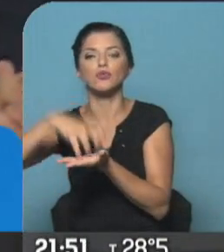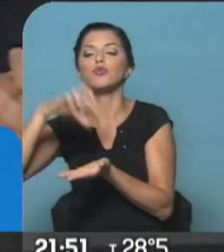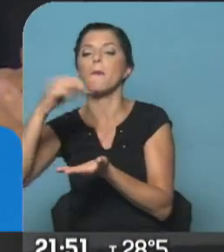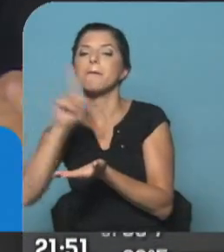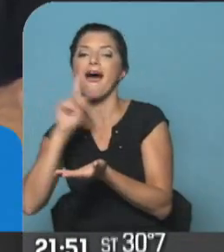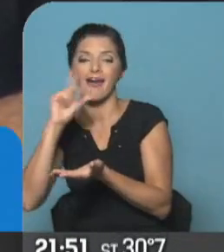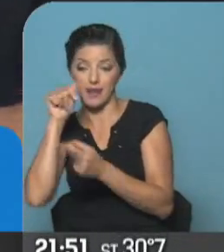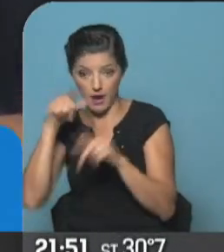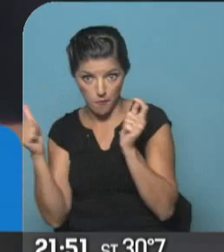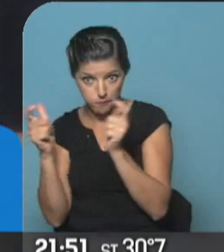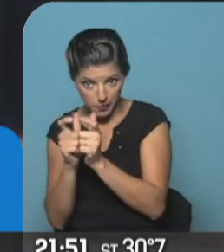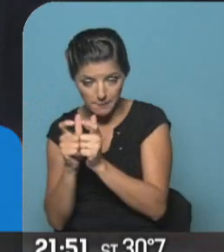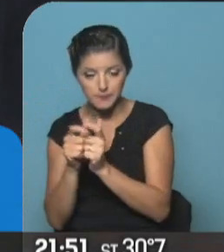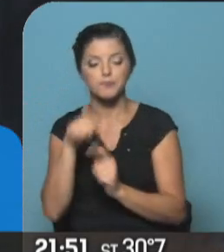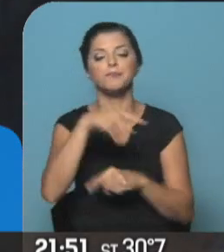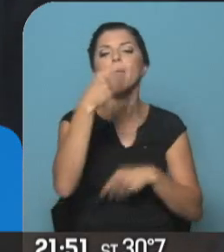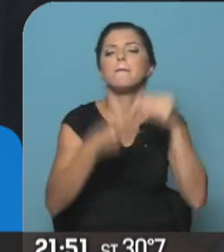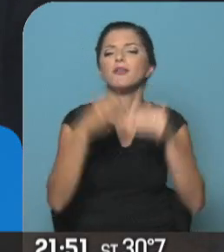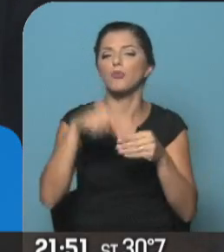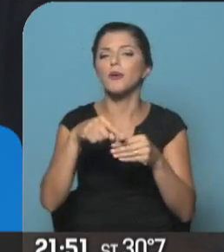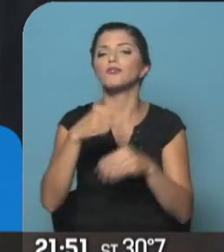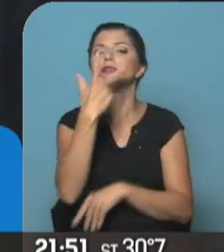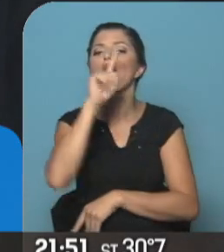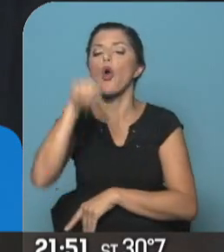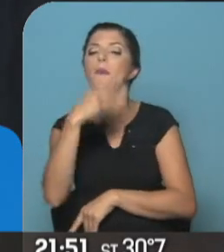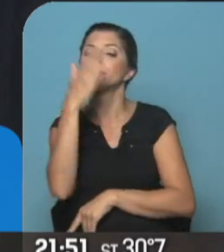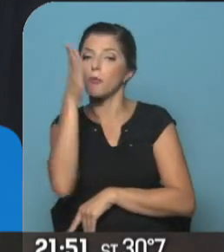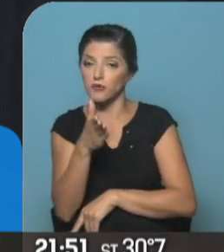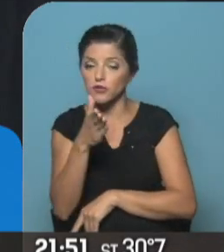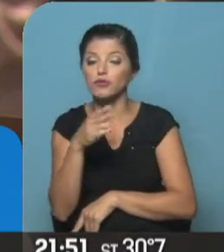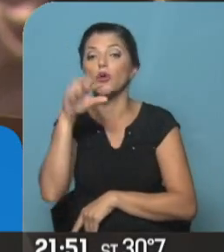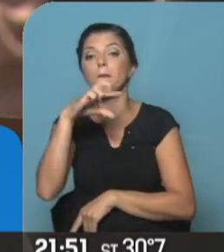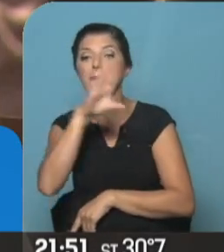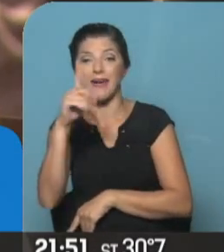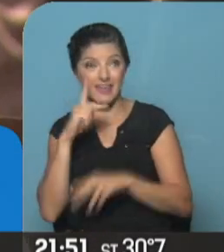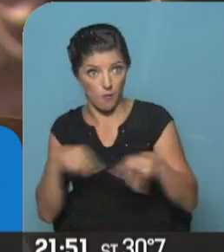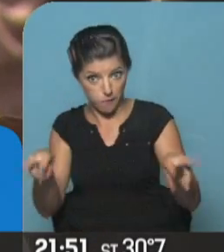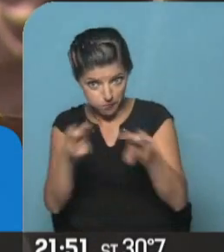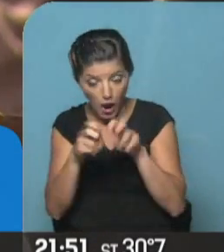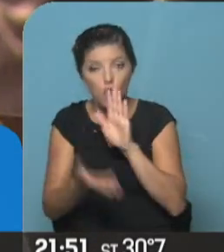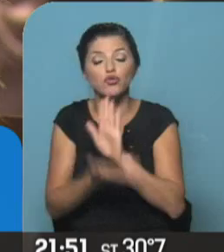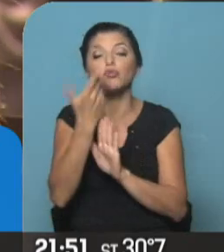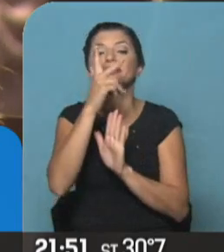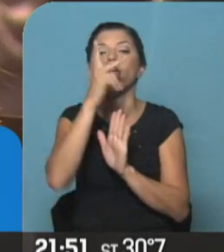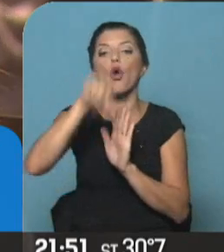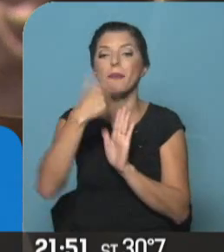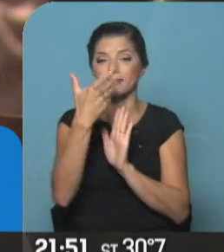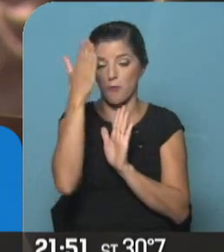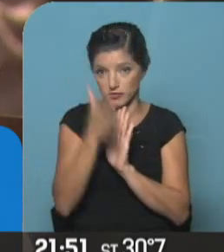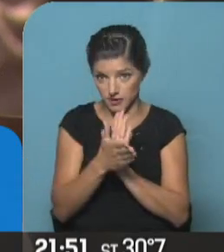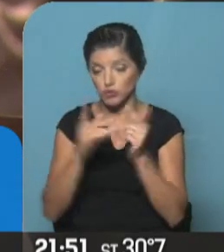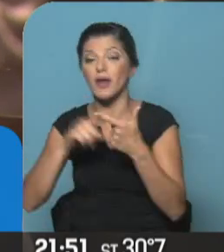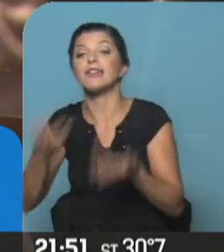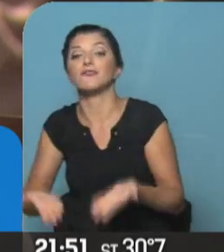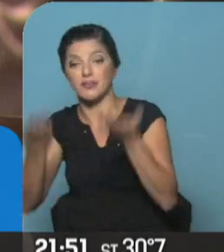El presupuesto prevé un crecimiento del 3,5% del PBI y una inflación del 15,7%